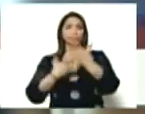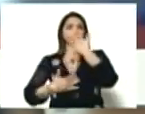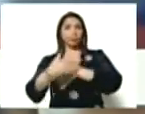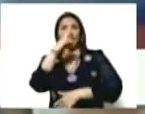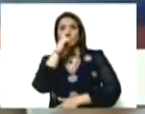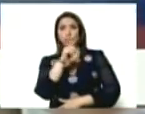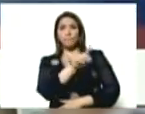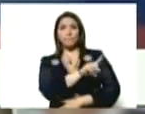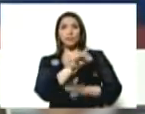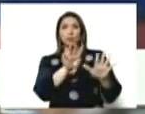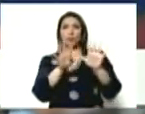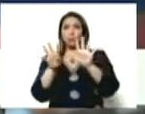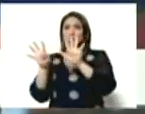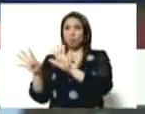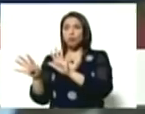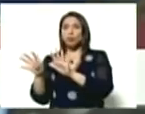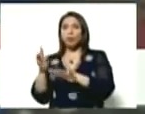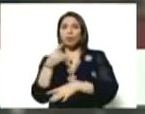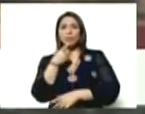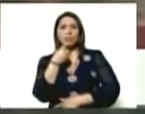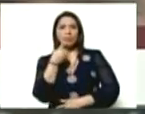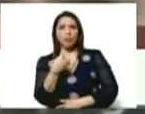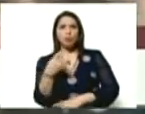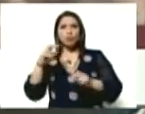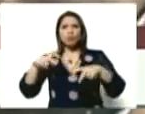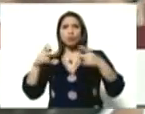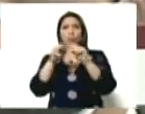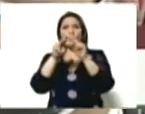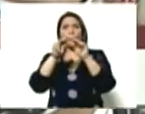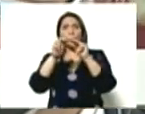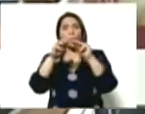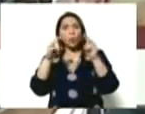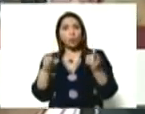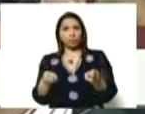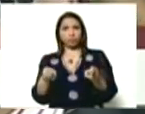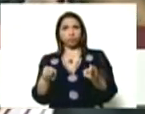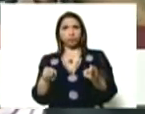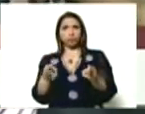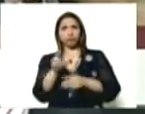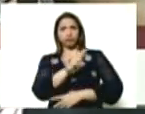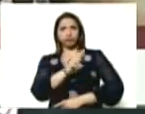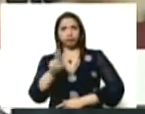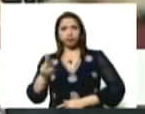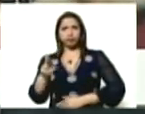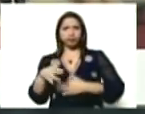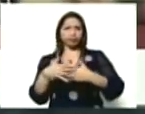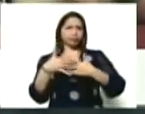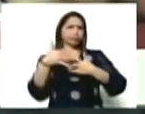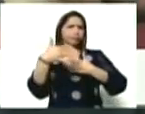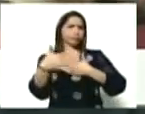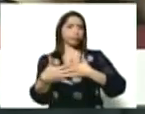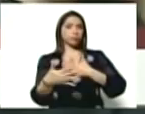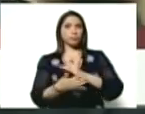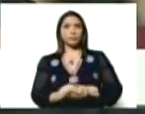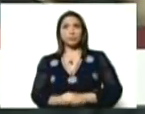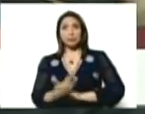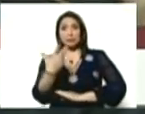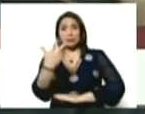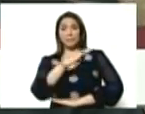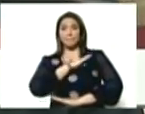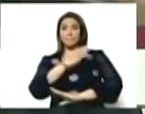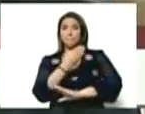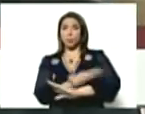1999, y en la que se estableció un nuevo modelo republicano que trascendió a los clásicos tres poderes